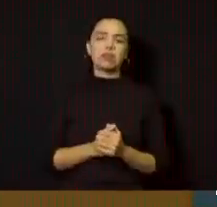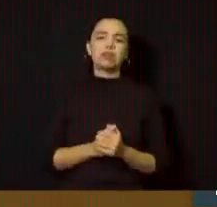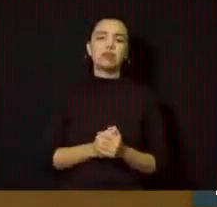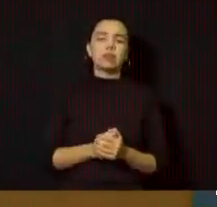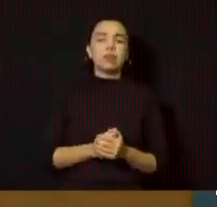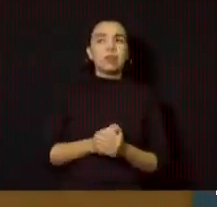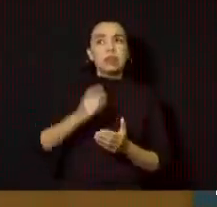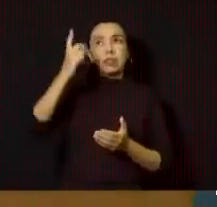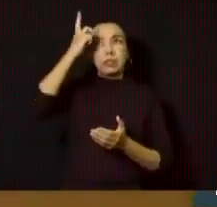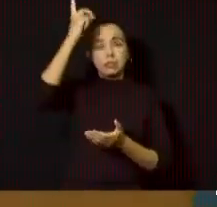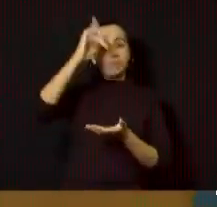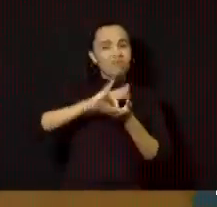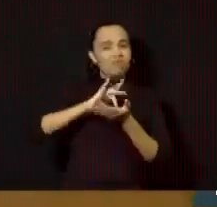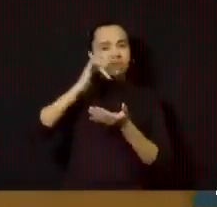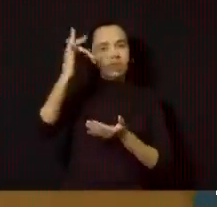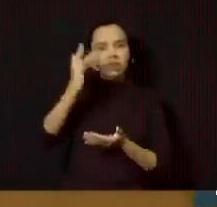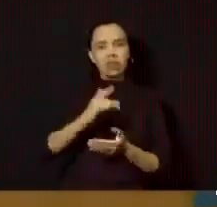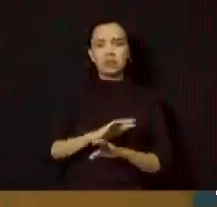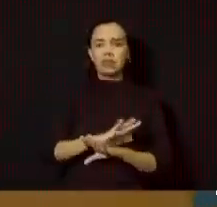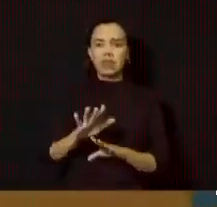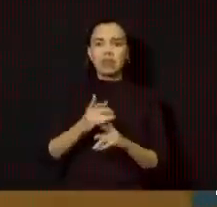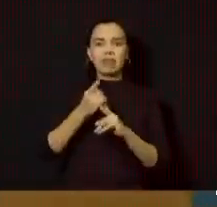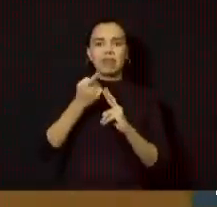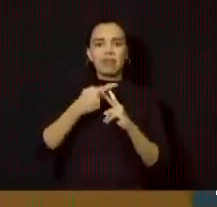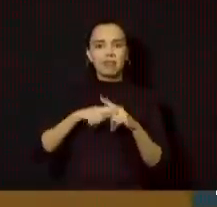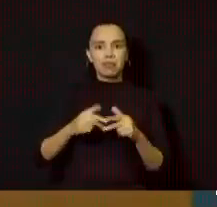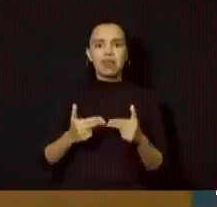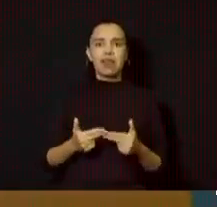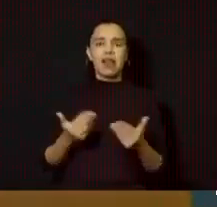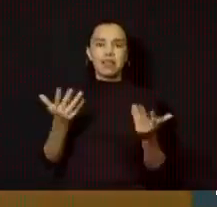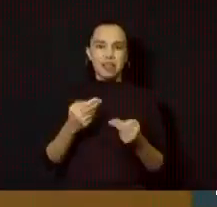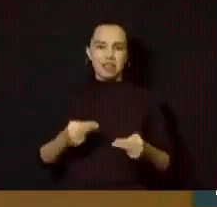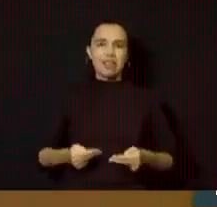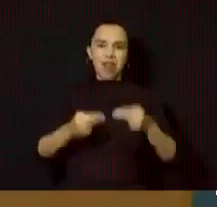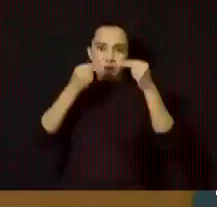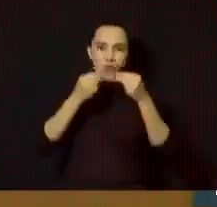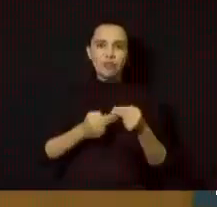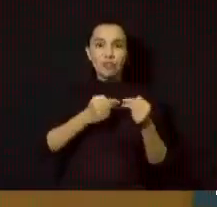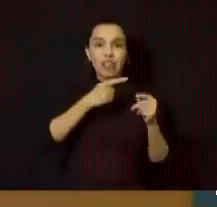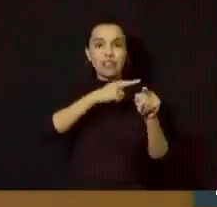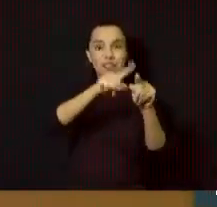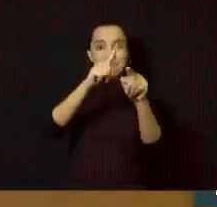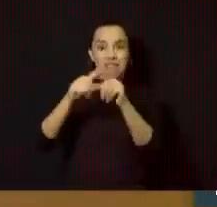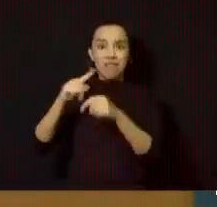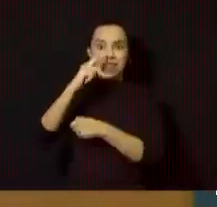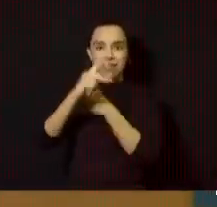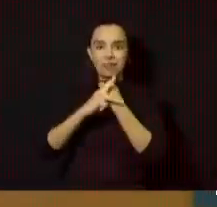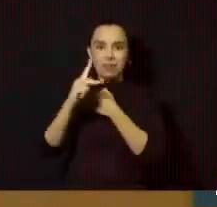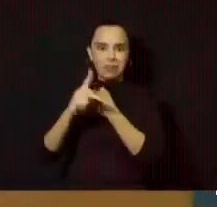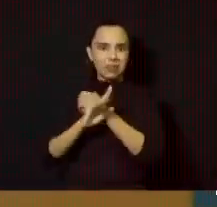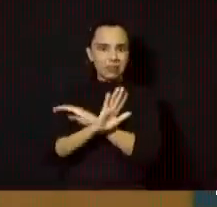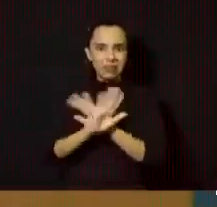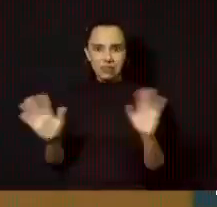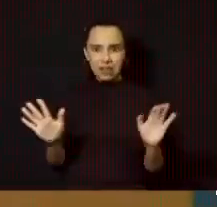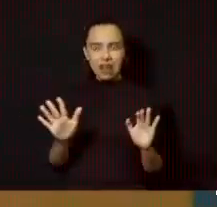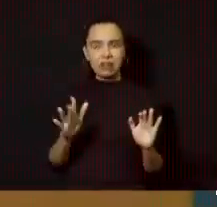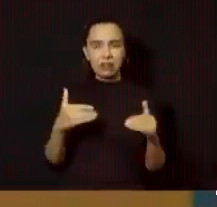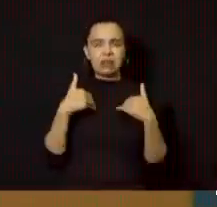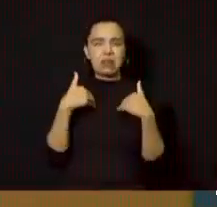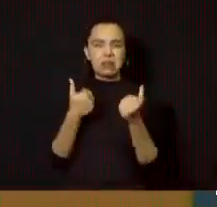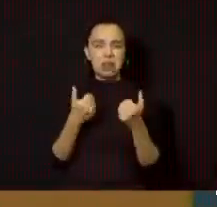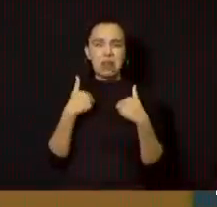gracias a Dios ahora ya estoy haciendo el negocio en todos los países. Ya le estoy agarrando el ritmo,